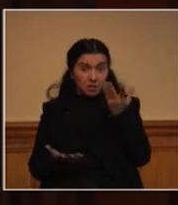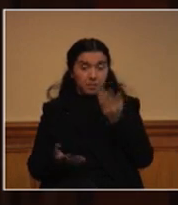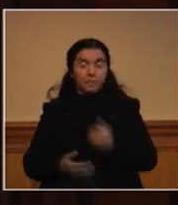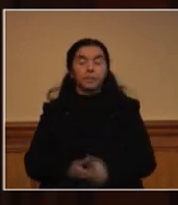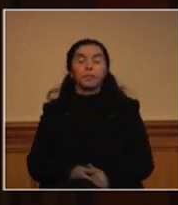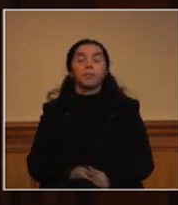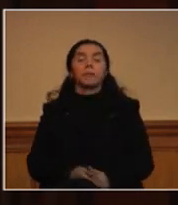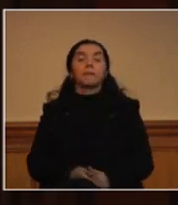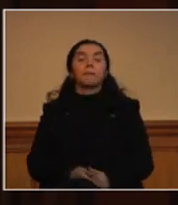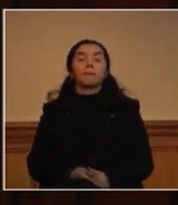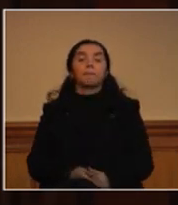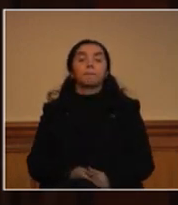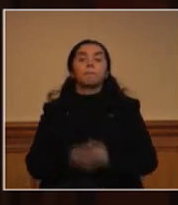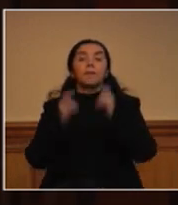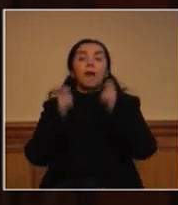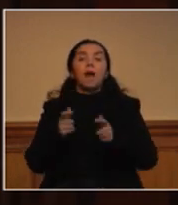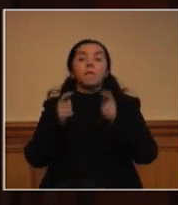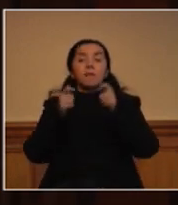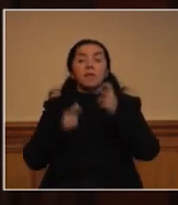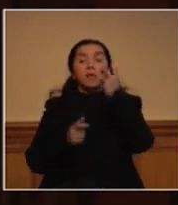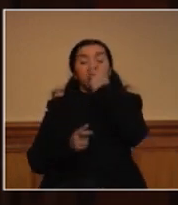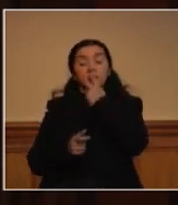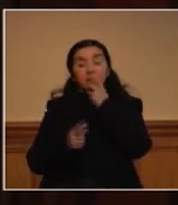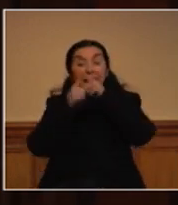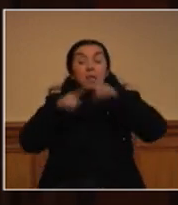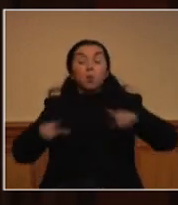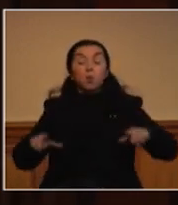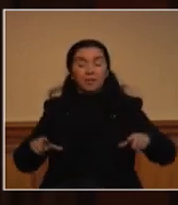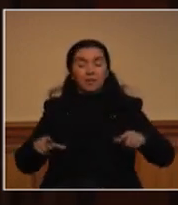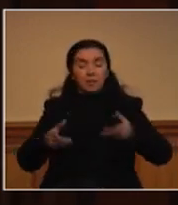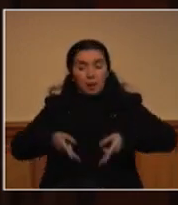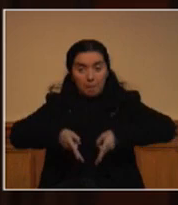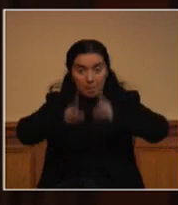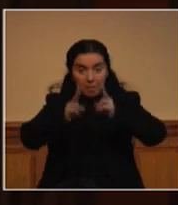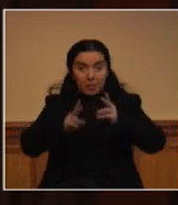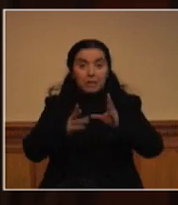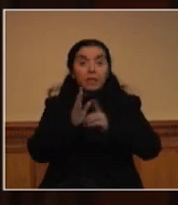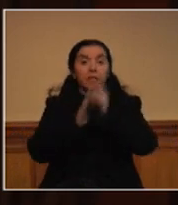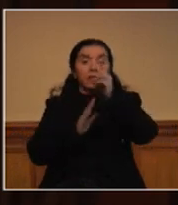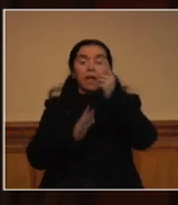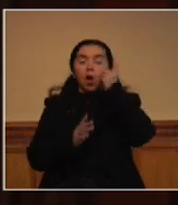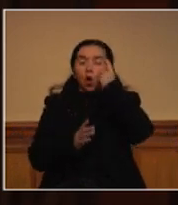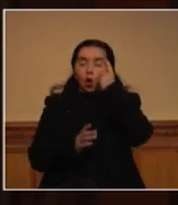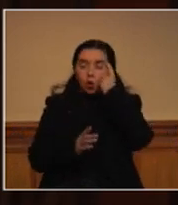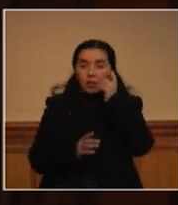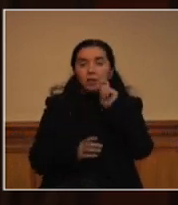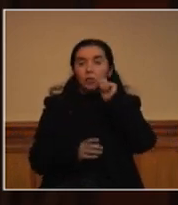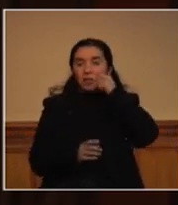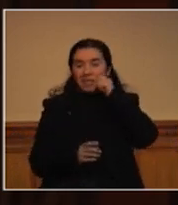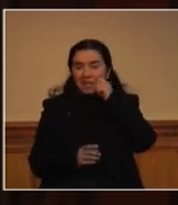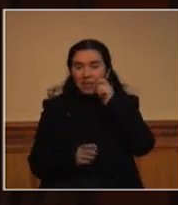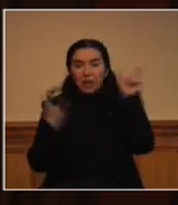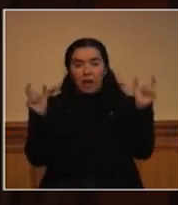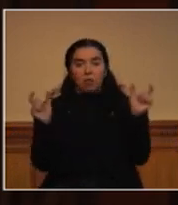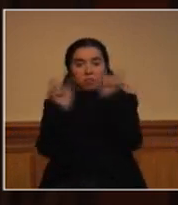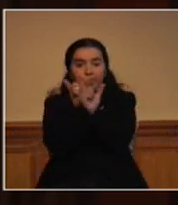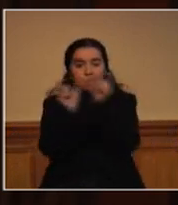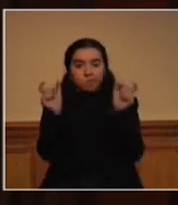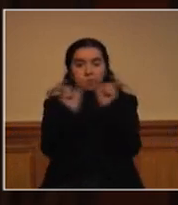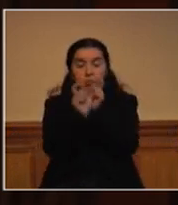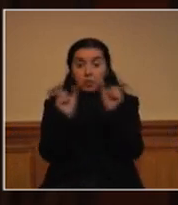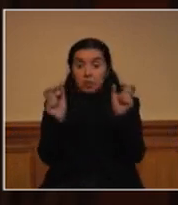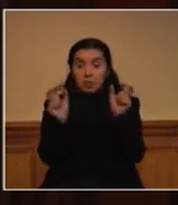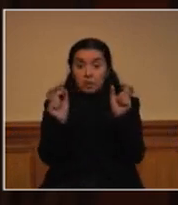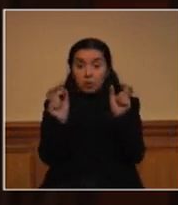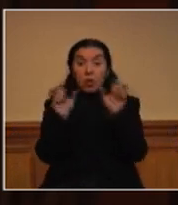Entonces, las habilidades lingüísticas les permiten desarrollar conocimientos a nivel semántico, sintáctico, cosa que